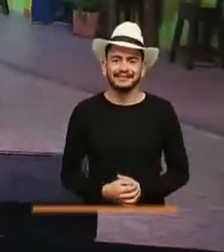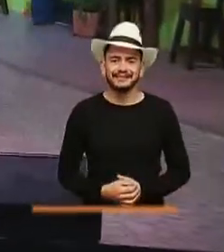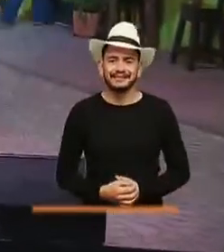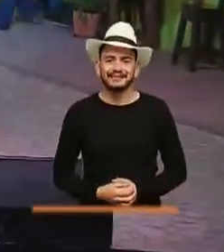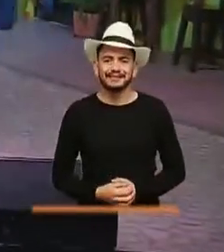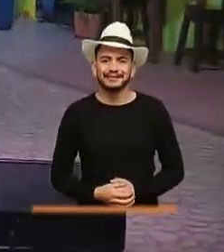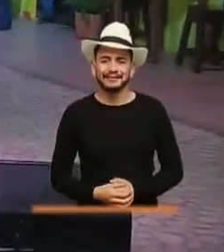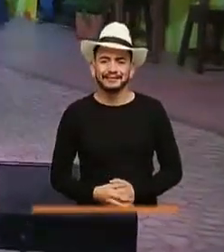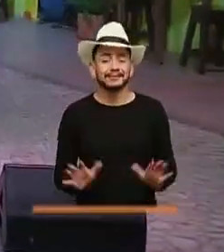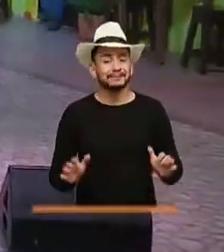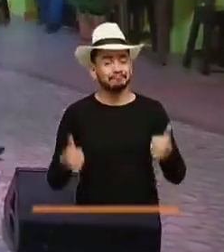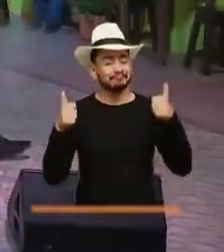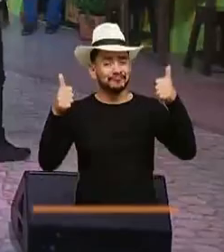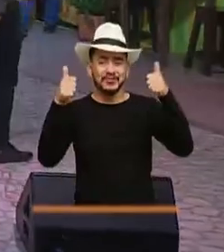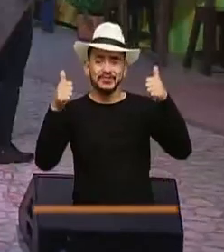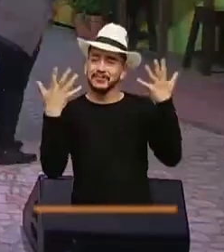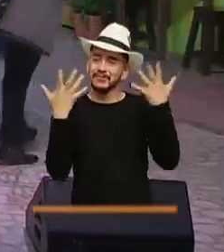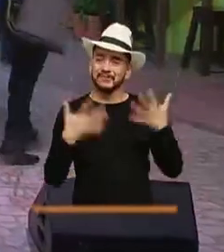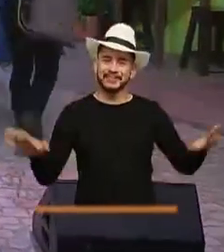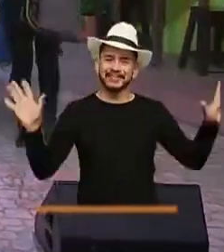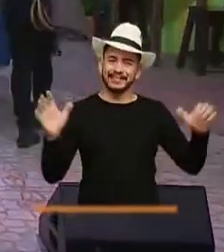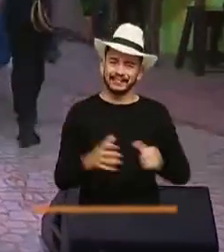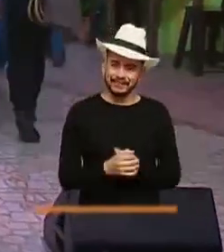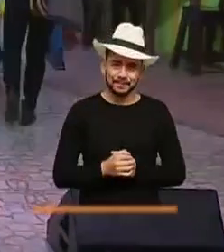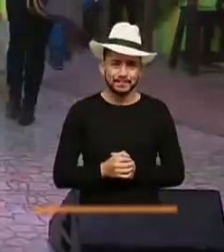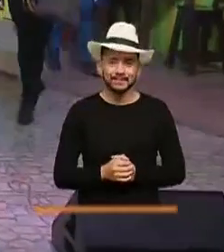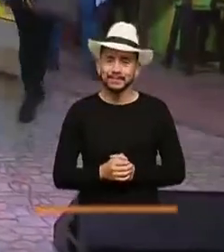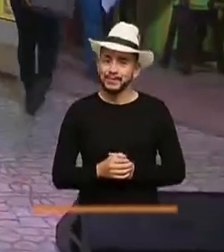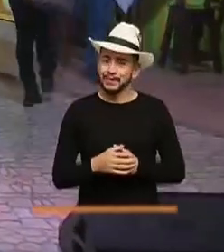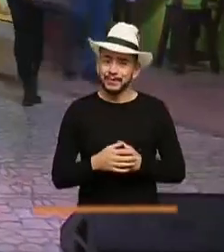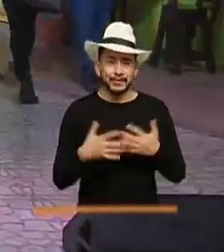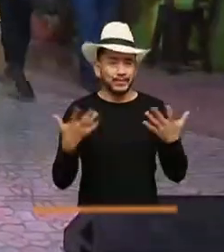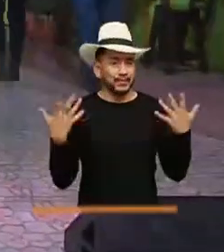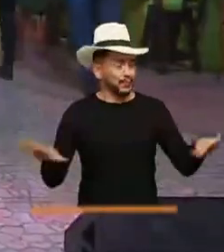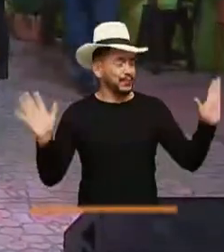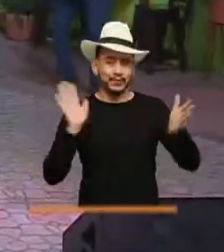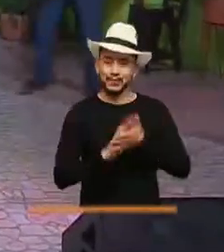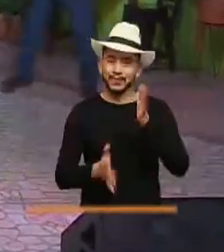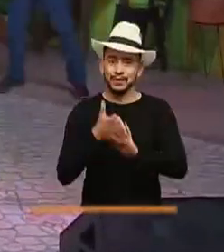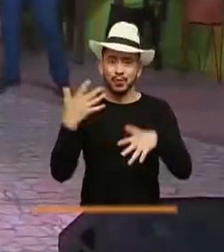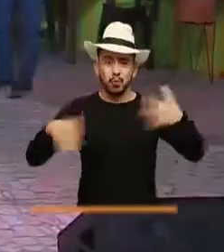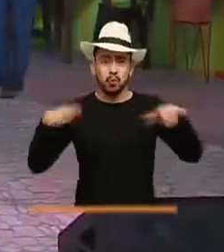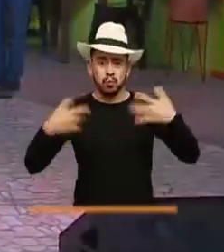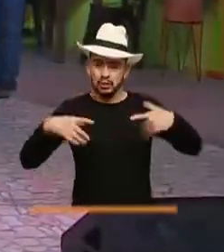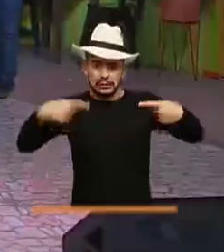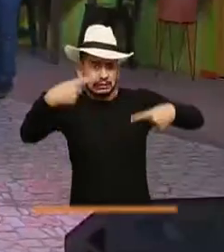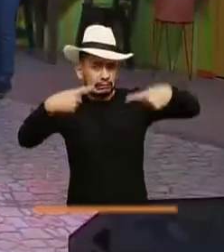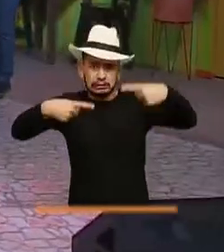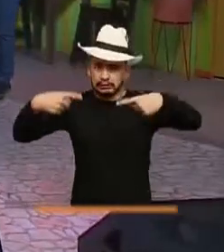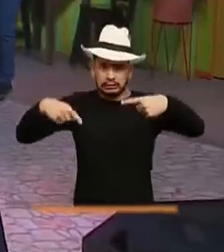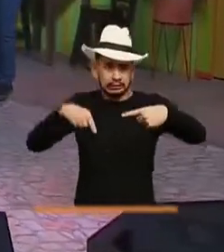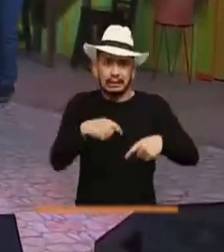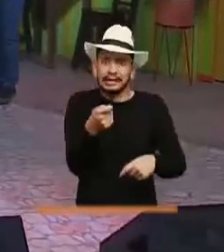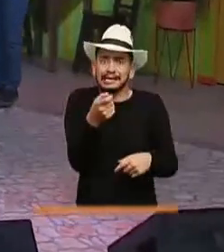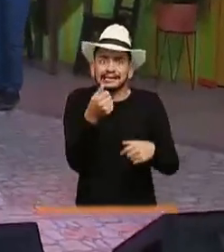Bueno, trovadores, termina la tanda y también termina este festival, esta semifinal del Festival Nacional